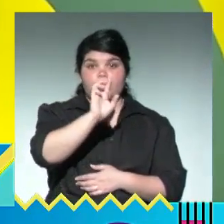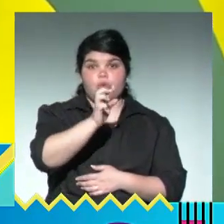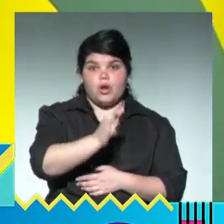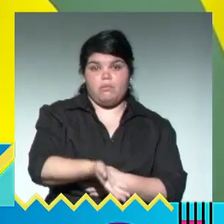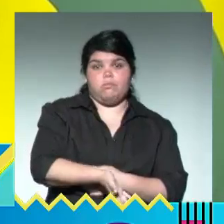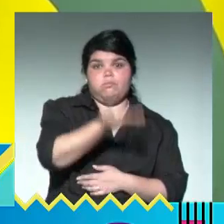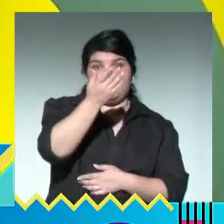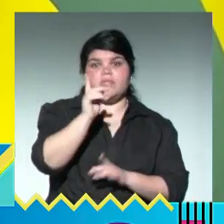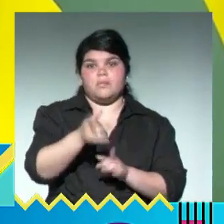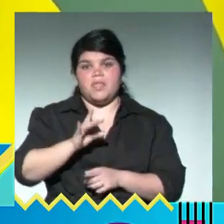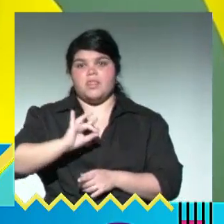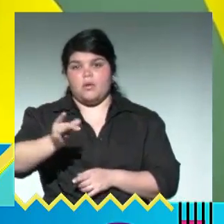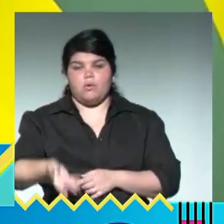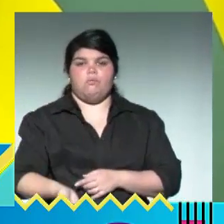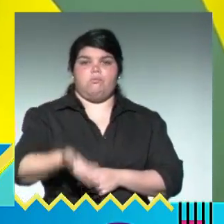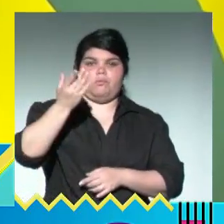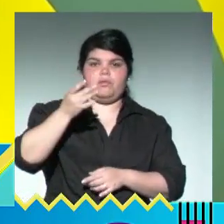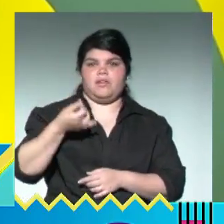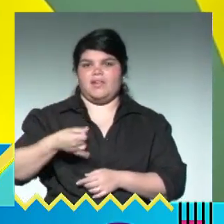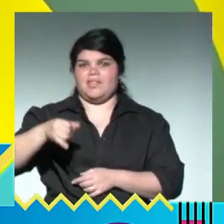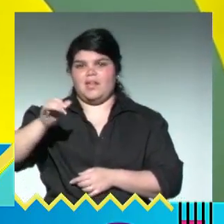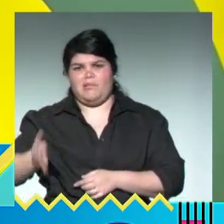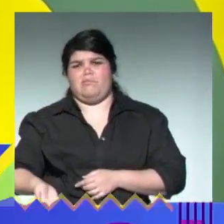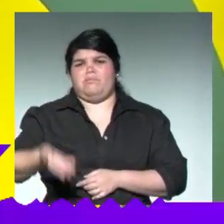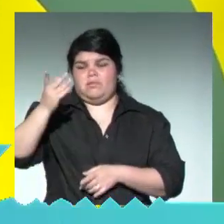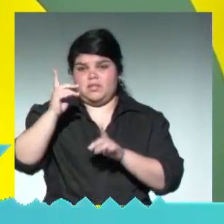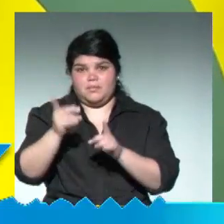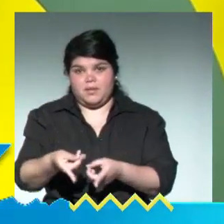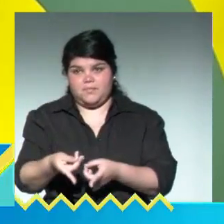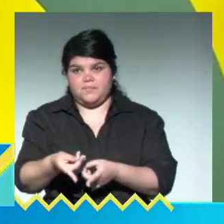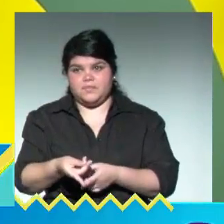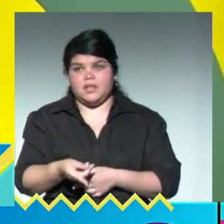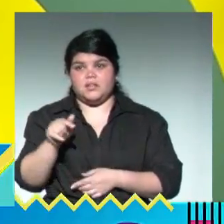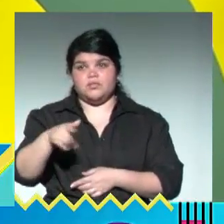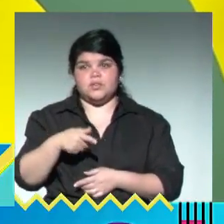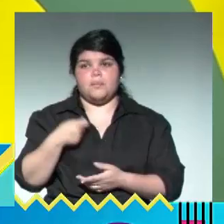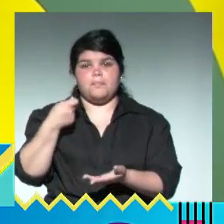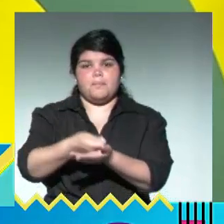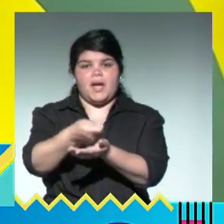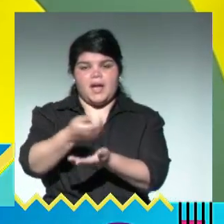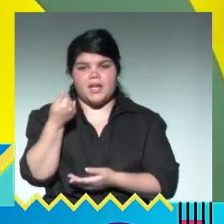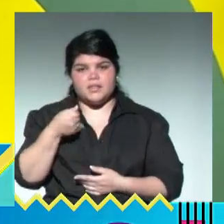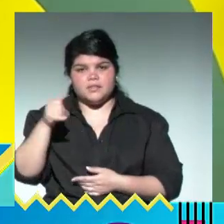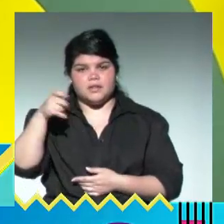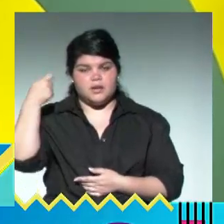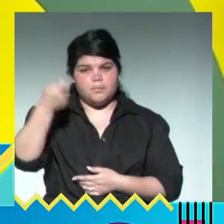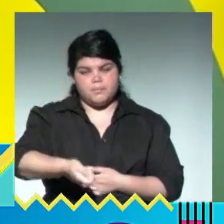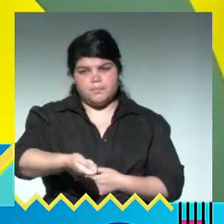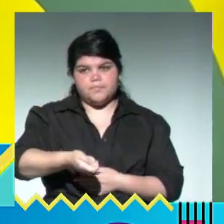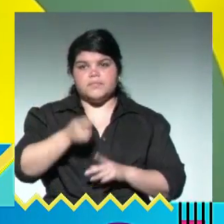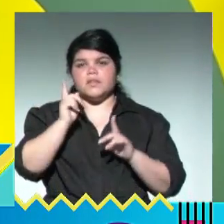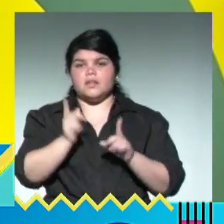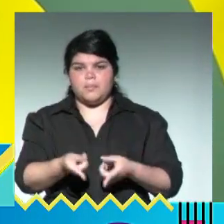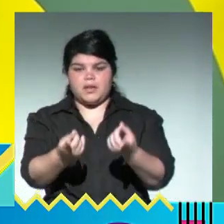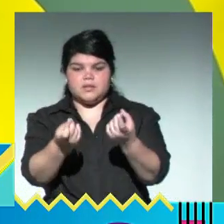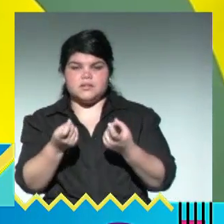la deuda, también los intereses y tener que pagar esos intereses. Por lo tanto, también la necesidad